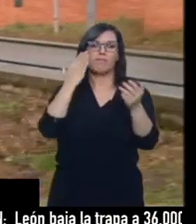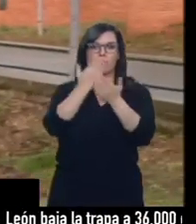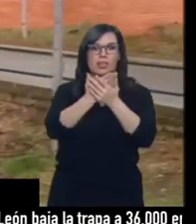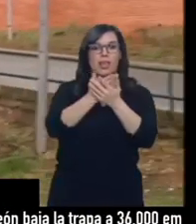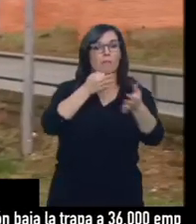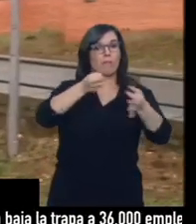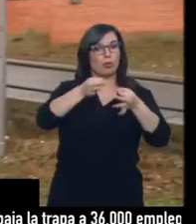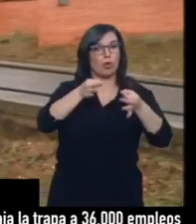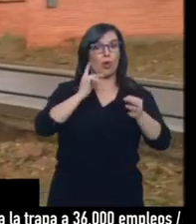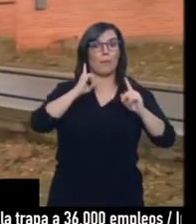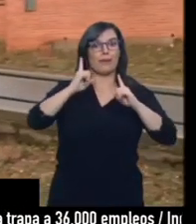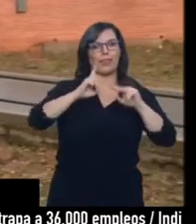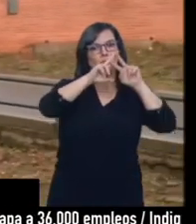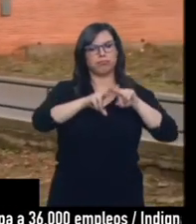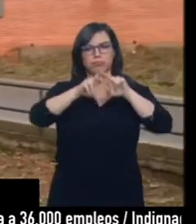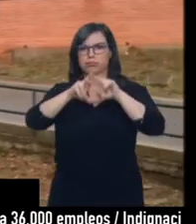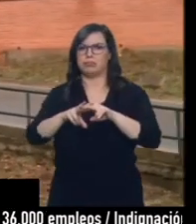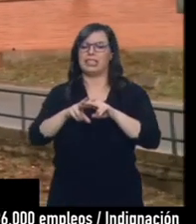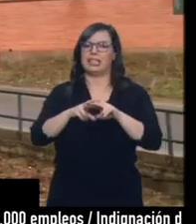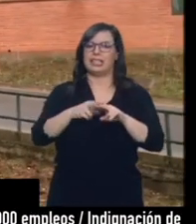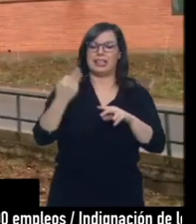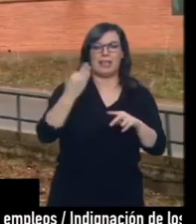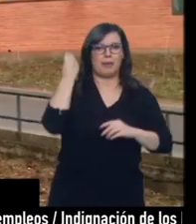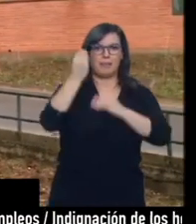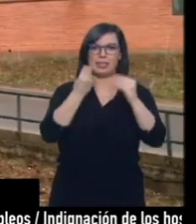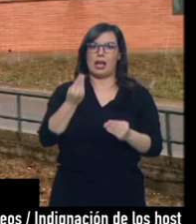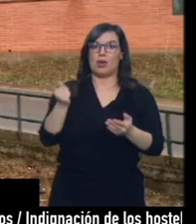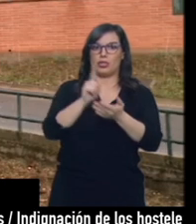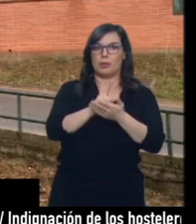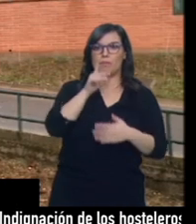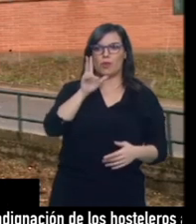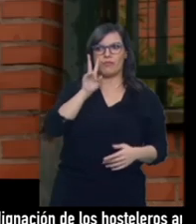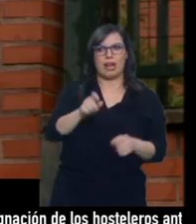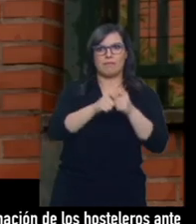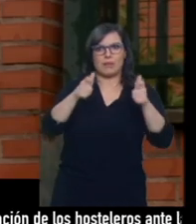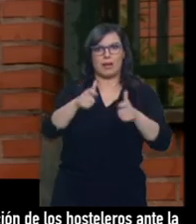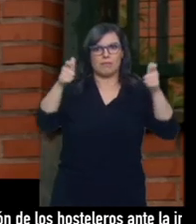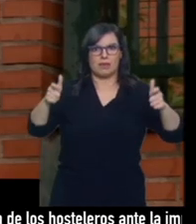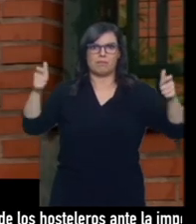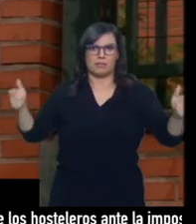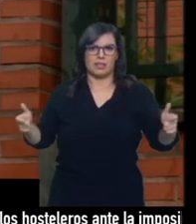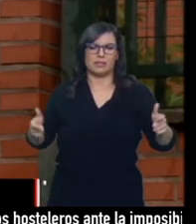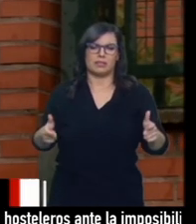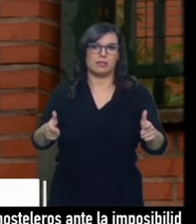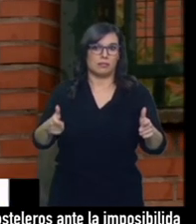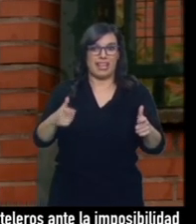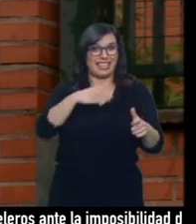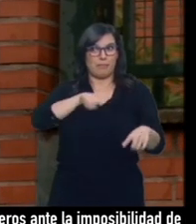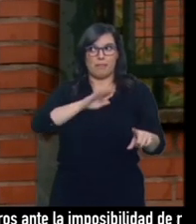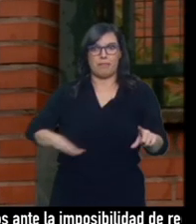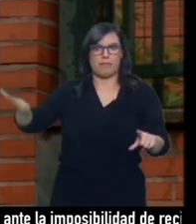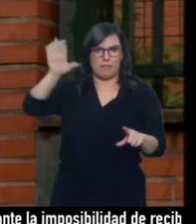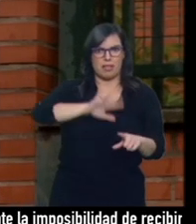de los protocolos de prevención y detección del virus porque aseguran que está aumentando el número de agentes contagiados por todo el